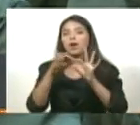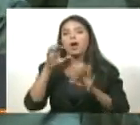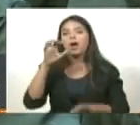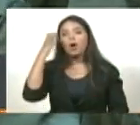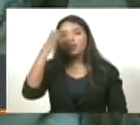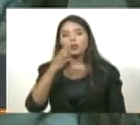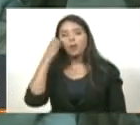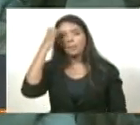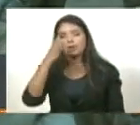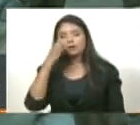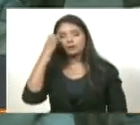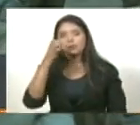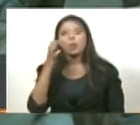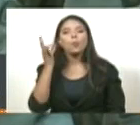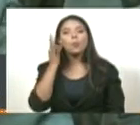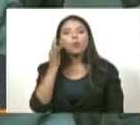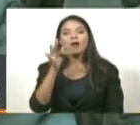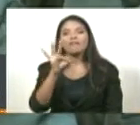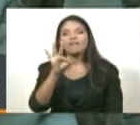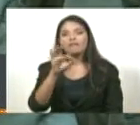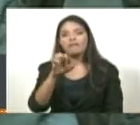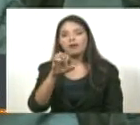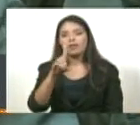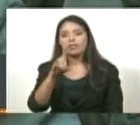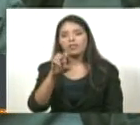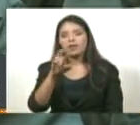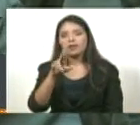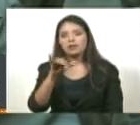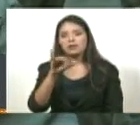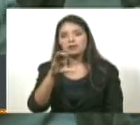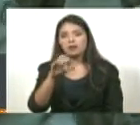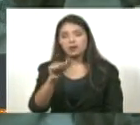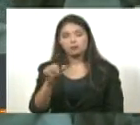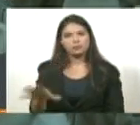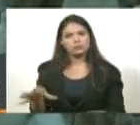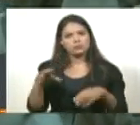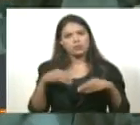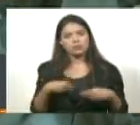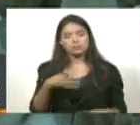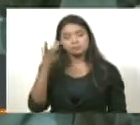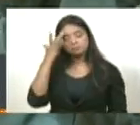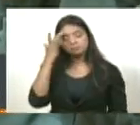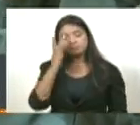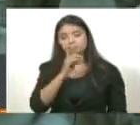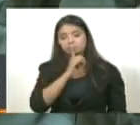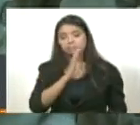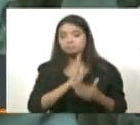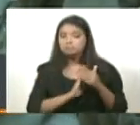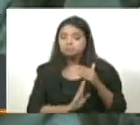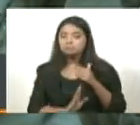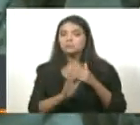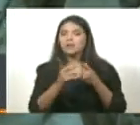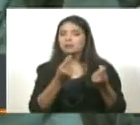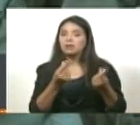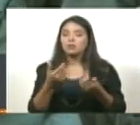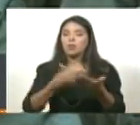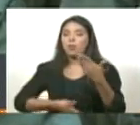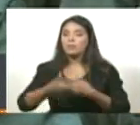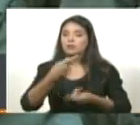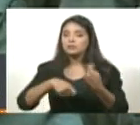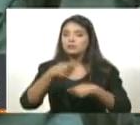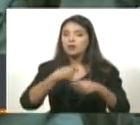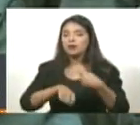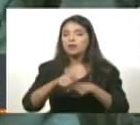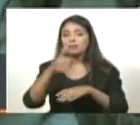Europea, Federica Mogherini, quien, asumiendo una actitud sumisa a los intereses financieros y comerciales de